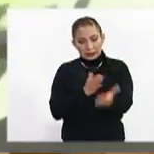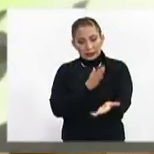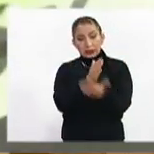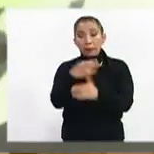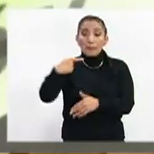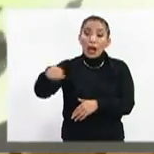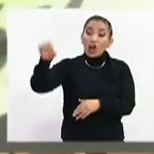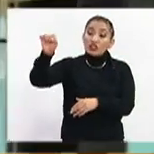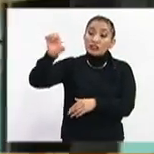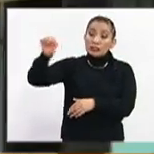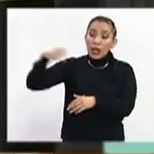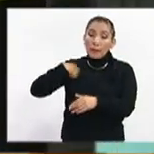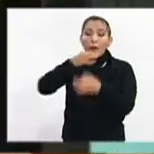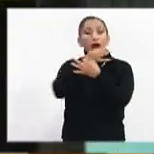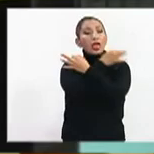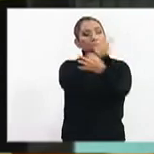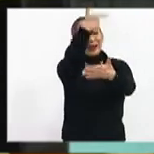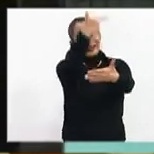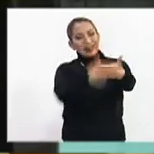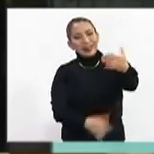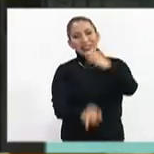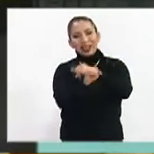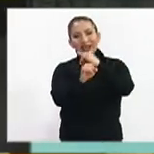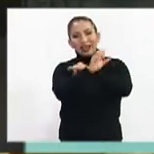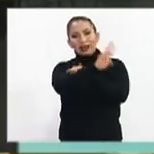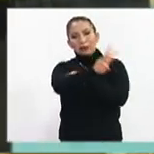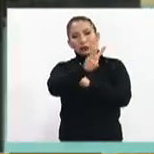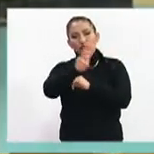siempre y cuando la SEP lo publique en su sitio de internet